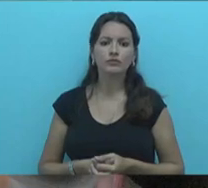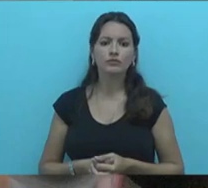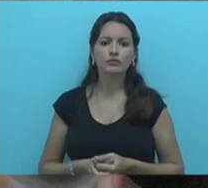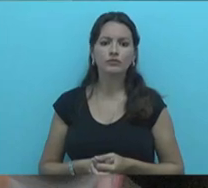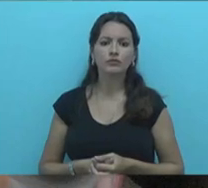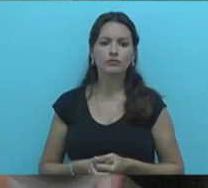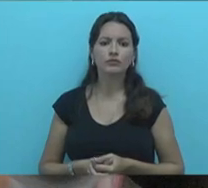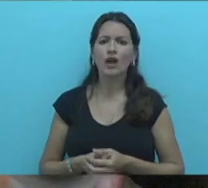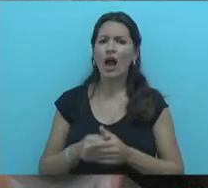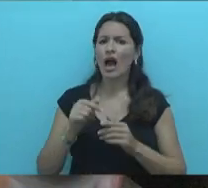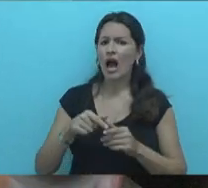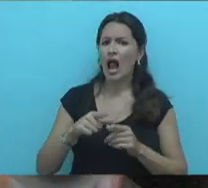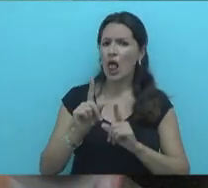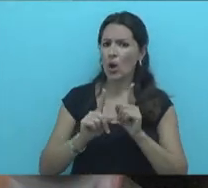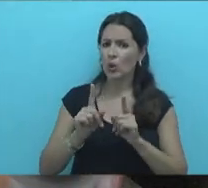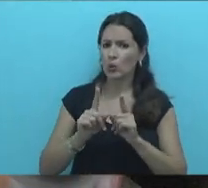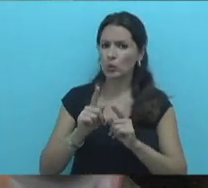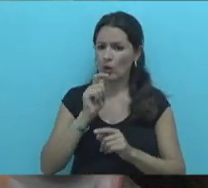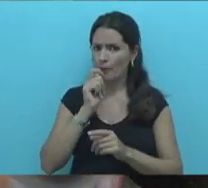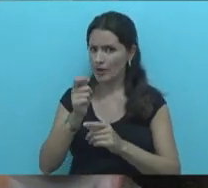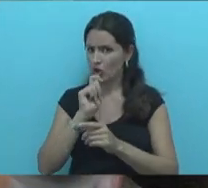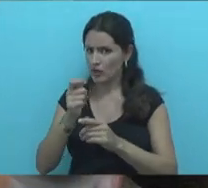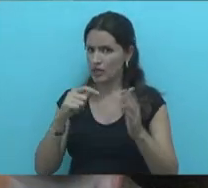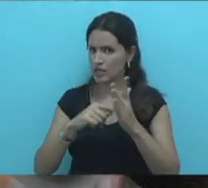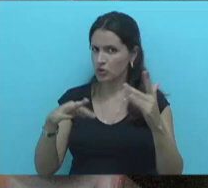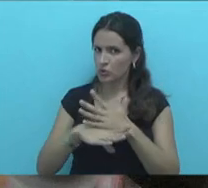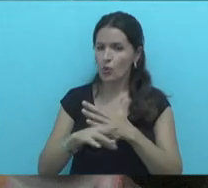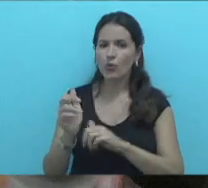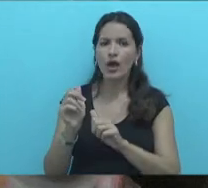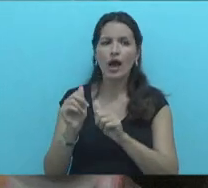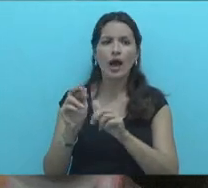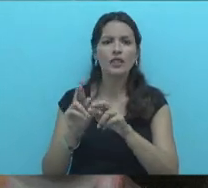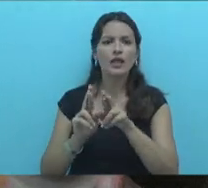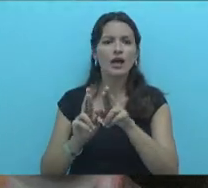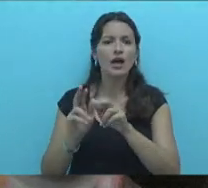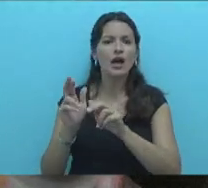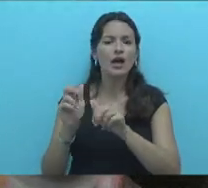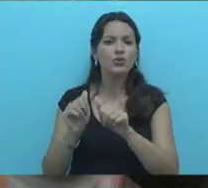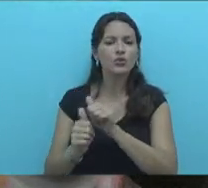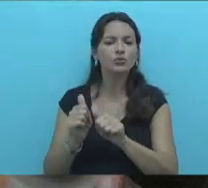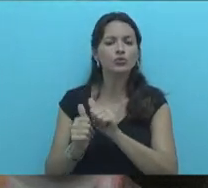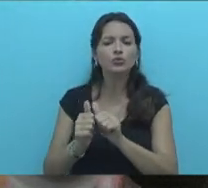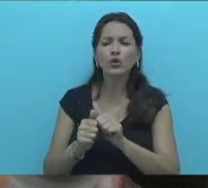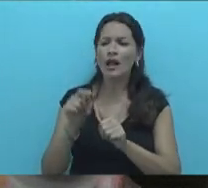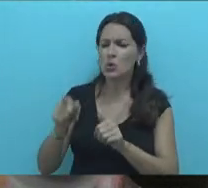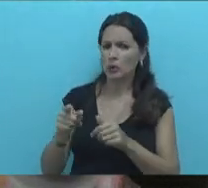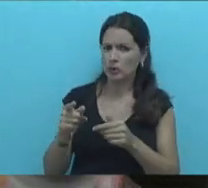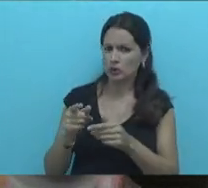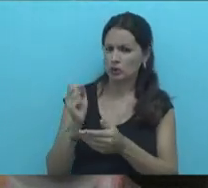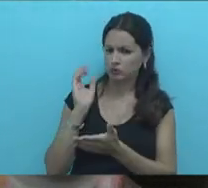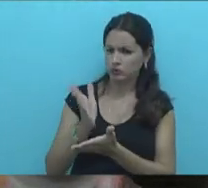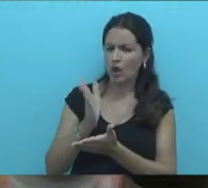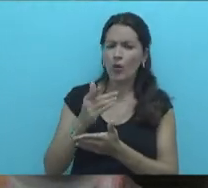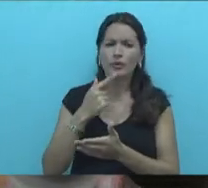varios periodistas de la ciudad de Rosario, más precisamente del ET2, por denunciar la vinculación entre